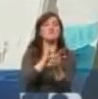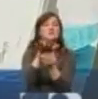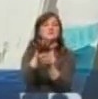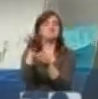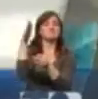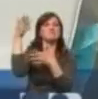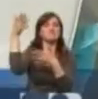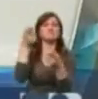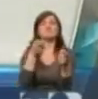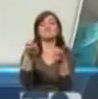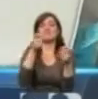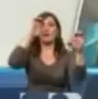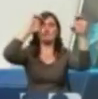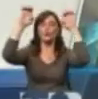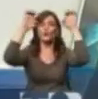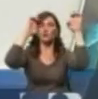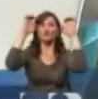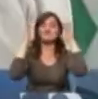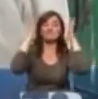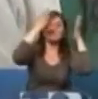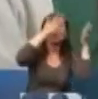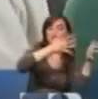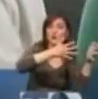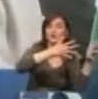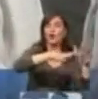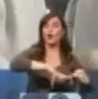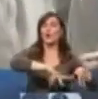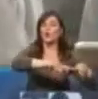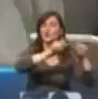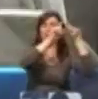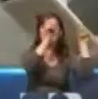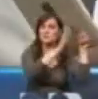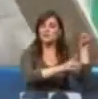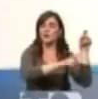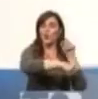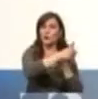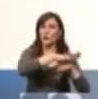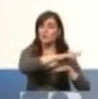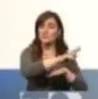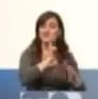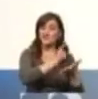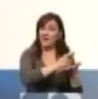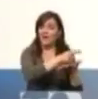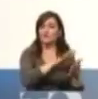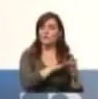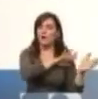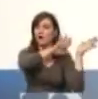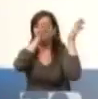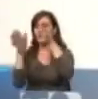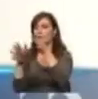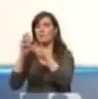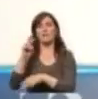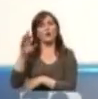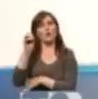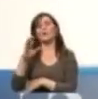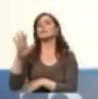y se convirtió en una estrategia para desviar la atención ciudadana de la trama de corrupción. Porque nunca se encontró relación de